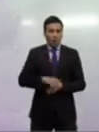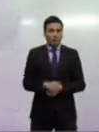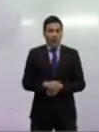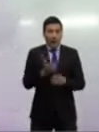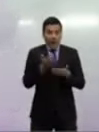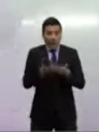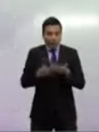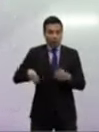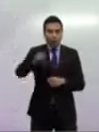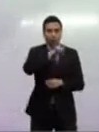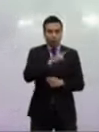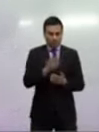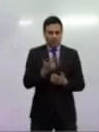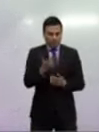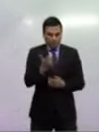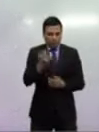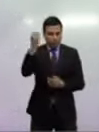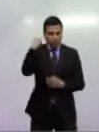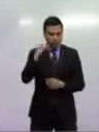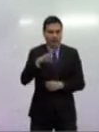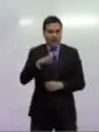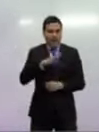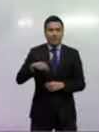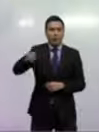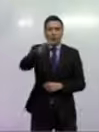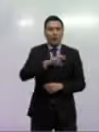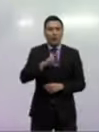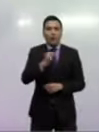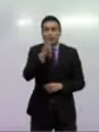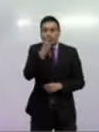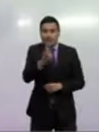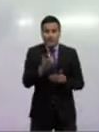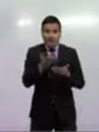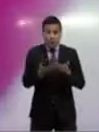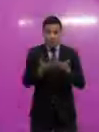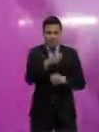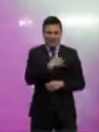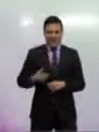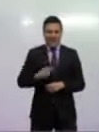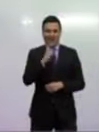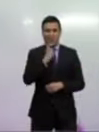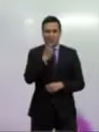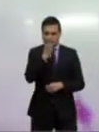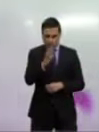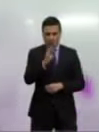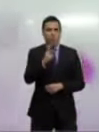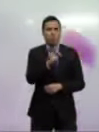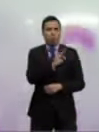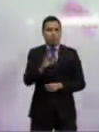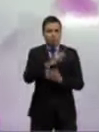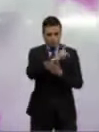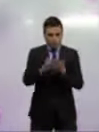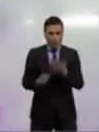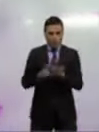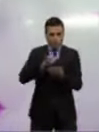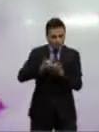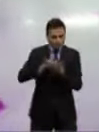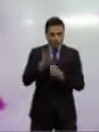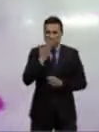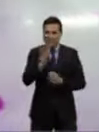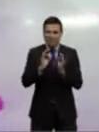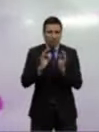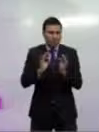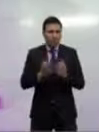un máximo histórico? Porque no les conviene. Esta administración ha demostrado que se puede entregar los programas sociales de forma directa,